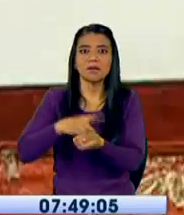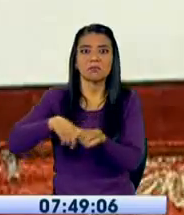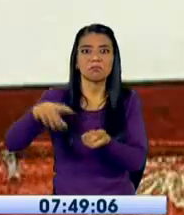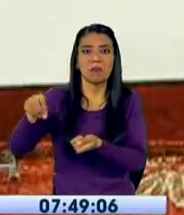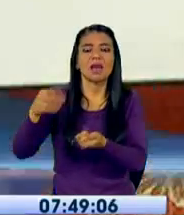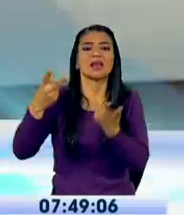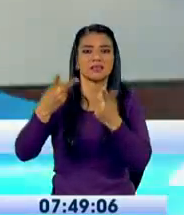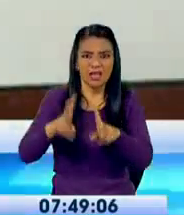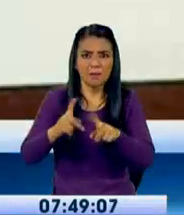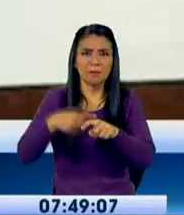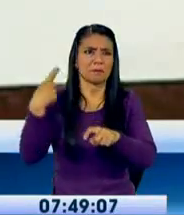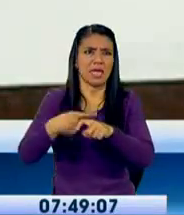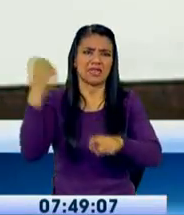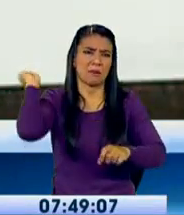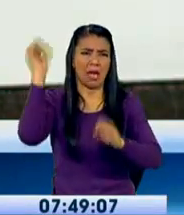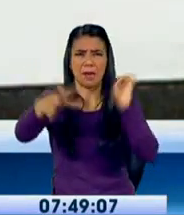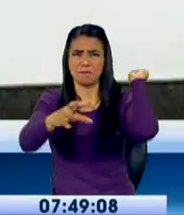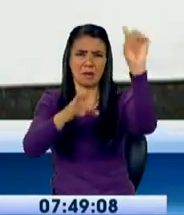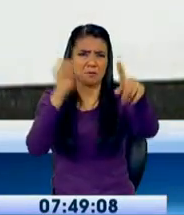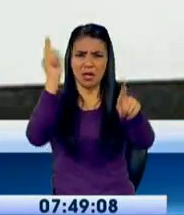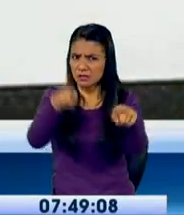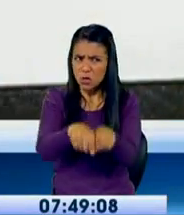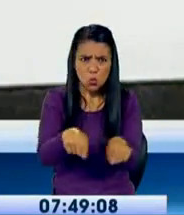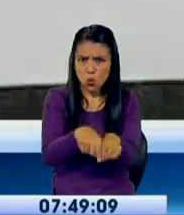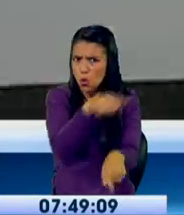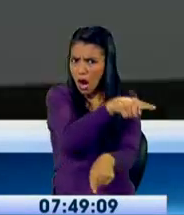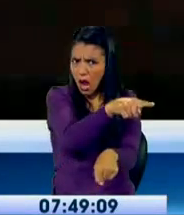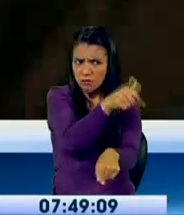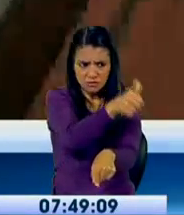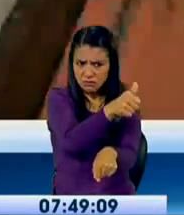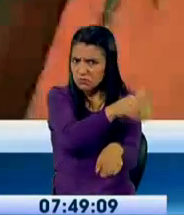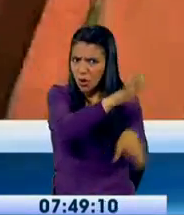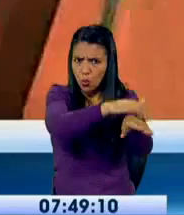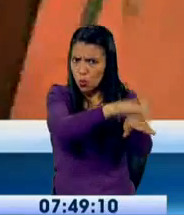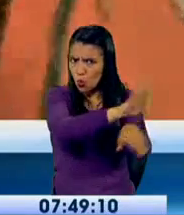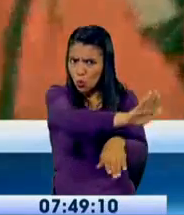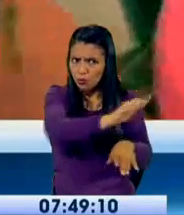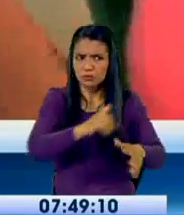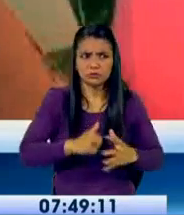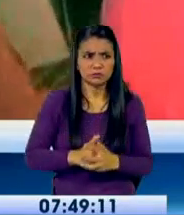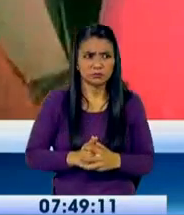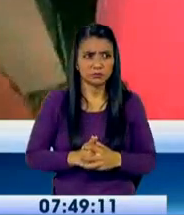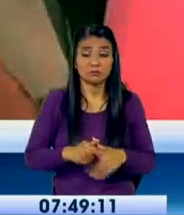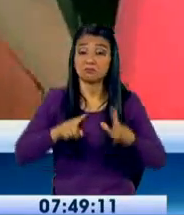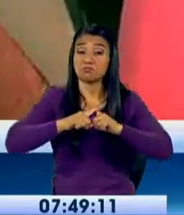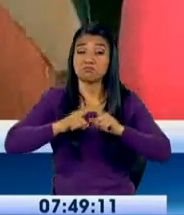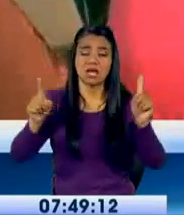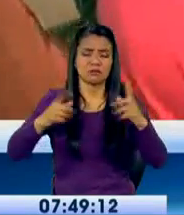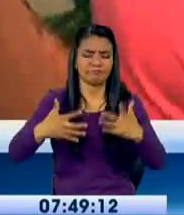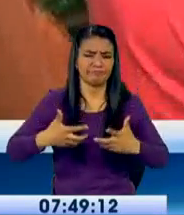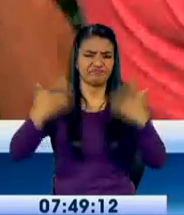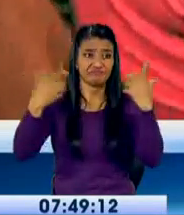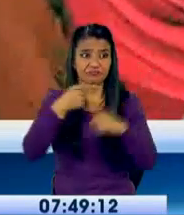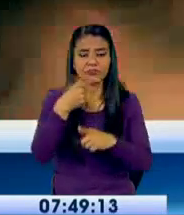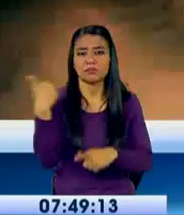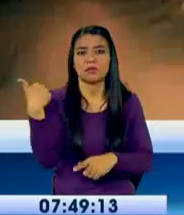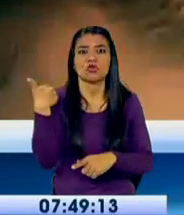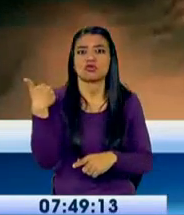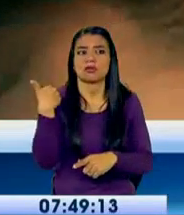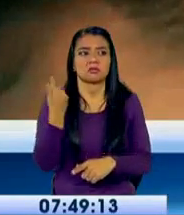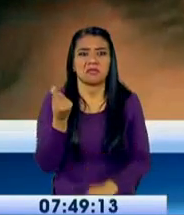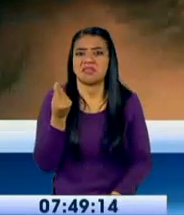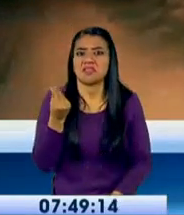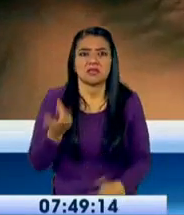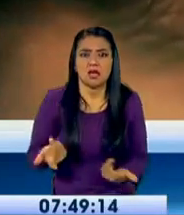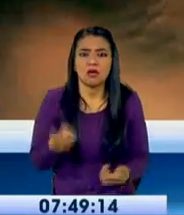hermana, le tiró piedras. También lo mismo, le aruñó la cara. Pero otro problema que la queja es que no cuenta con los